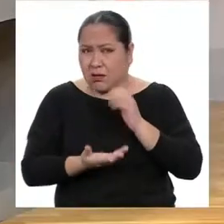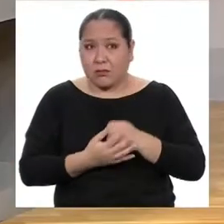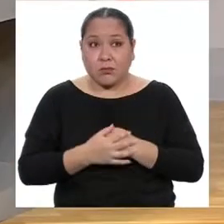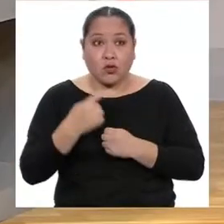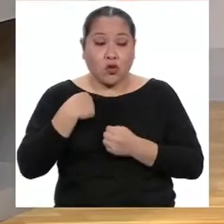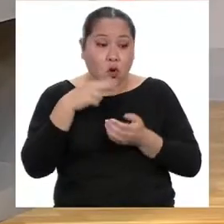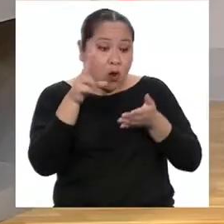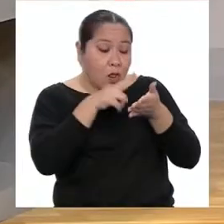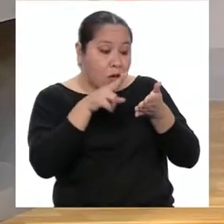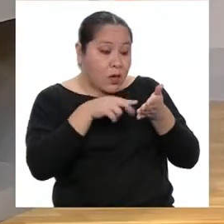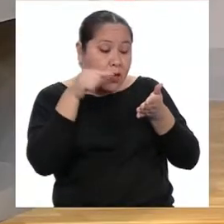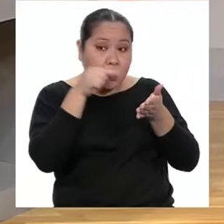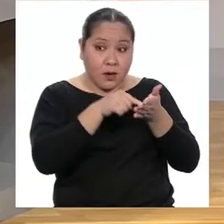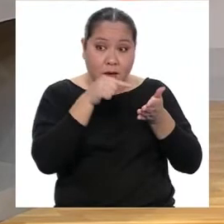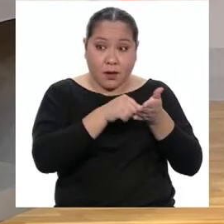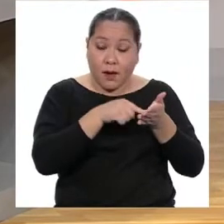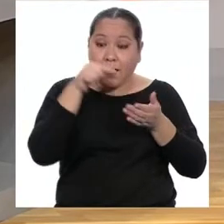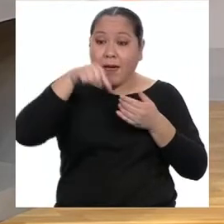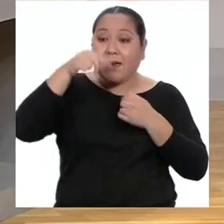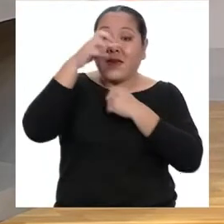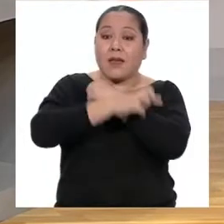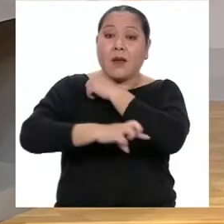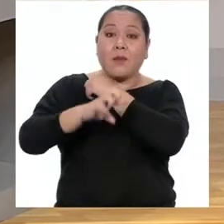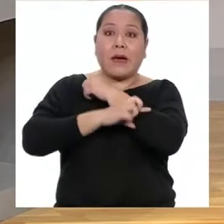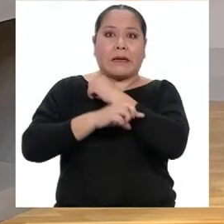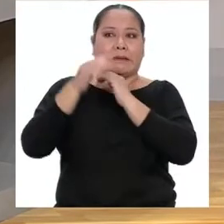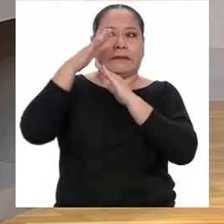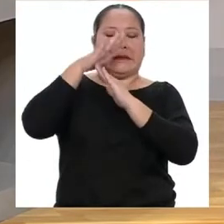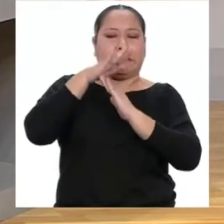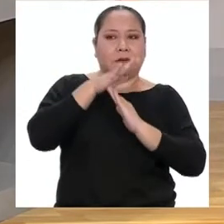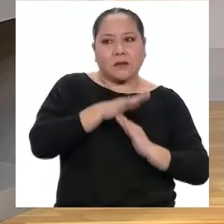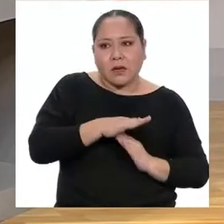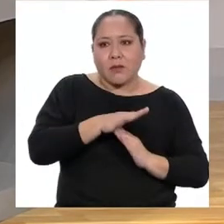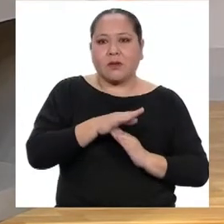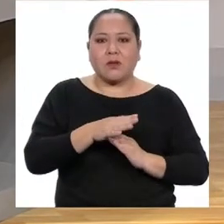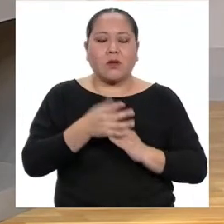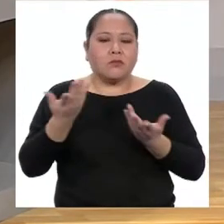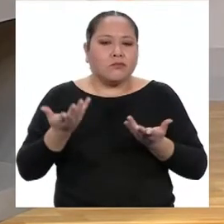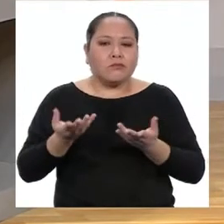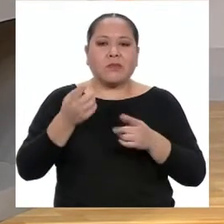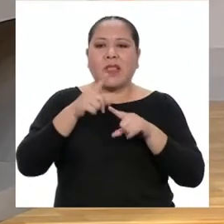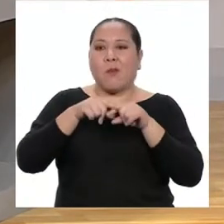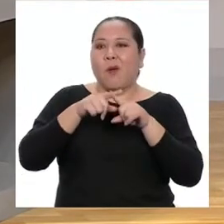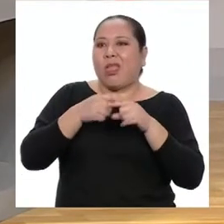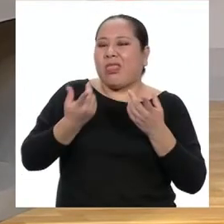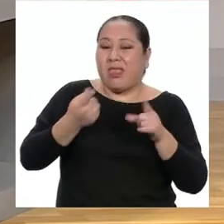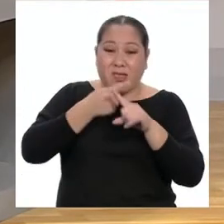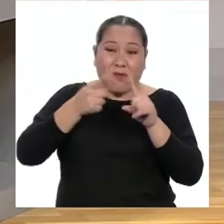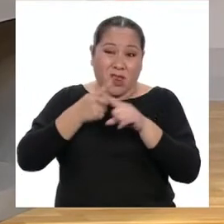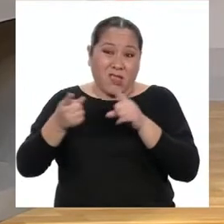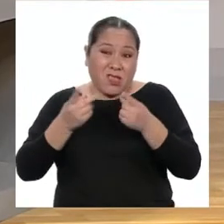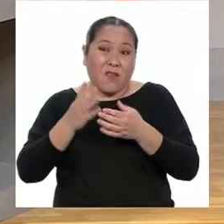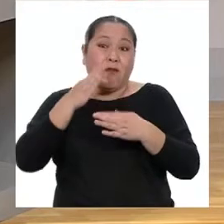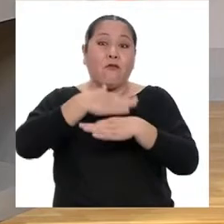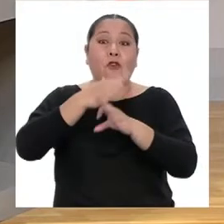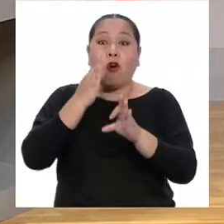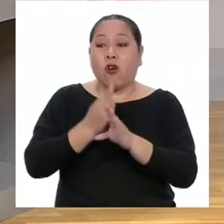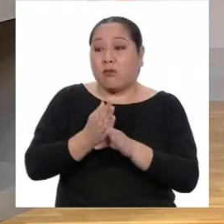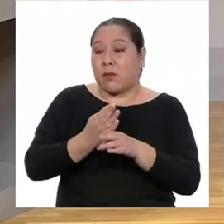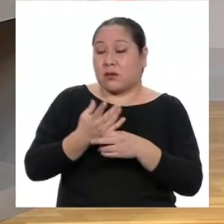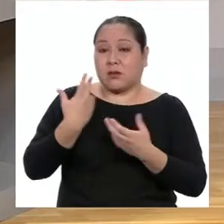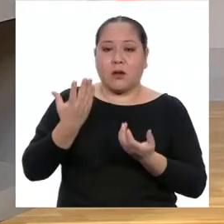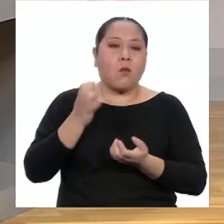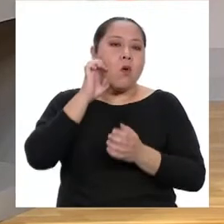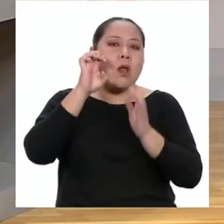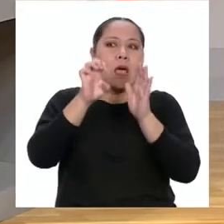leía en un artículo que aquí en nuestro país la discriminación ocurre en relación a distintos factores o motivos,